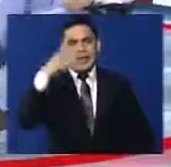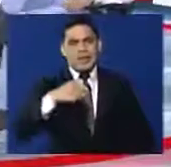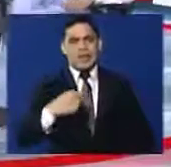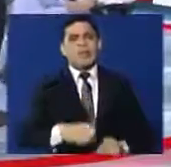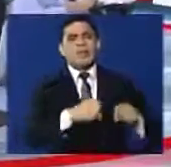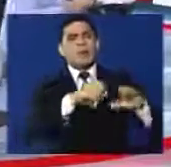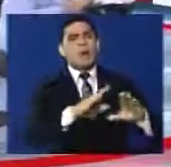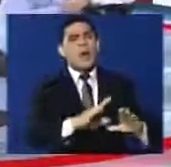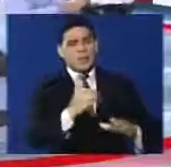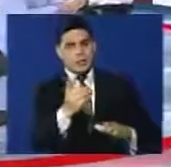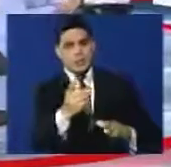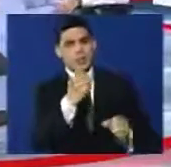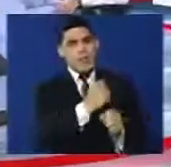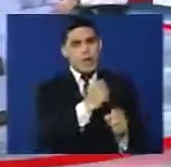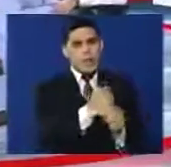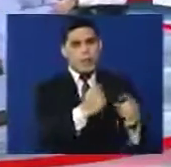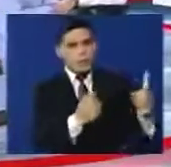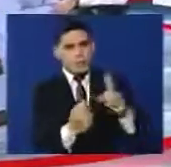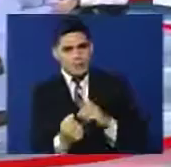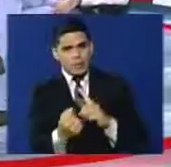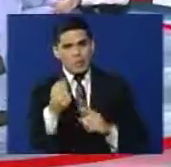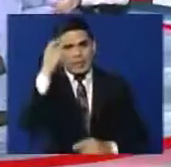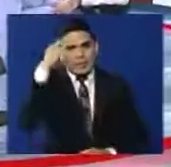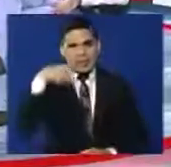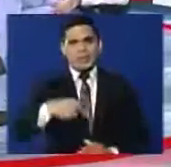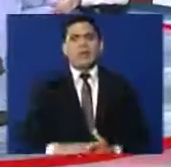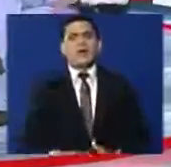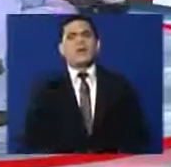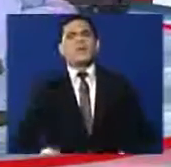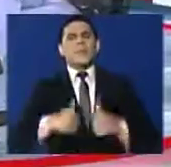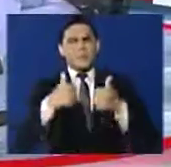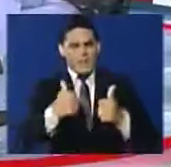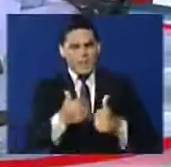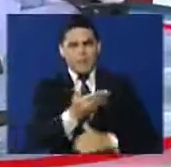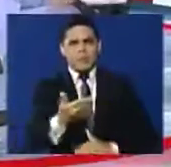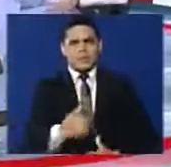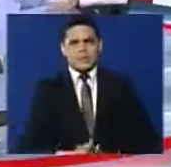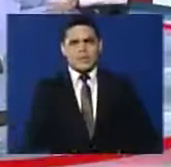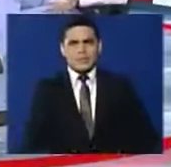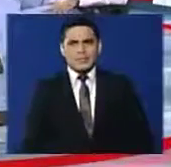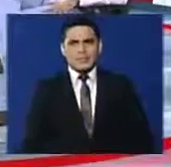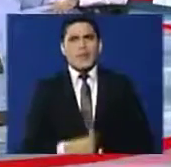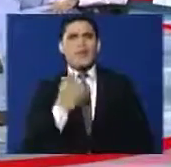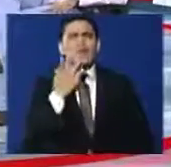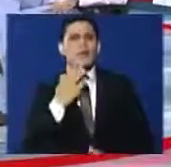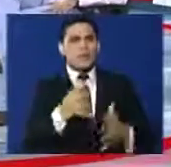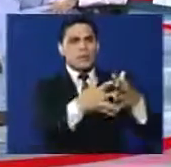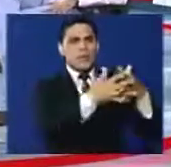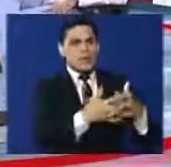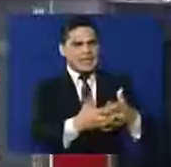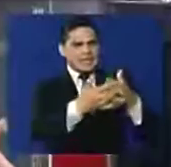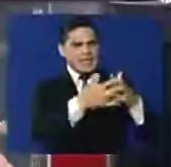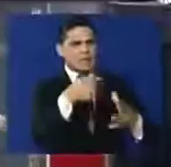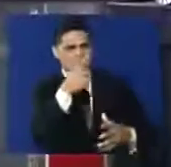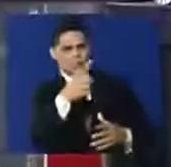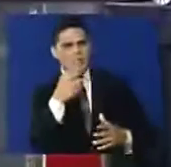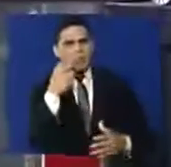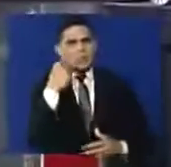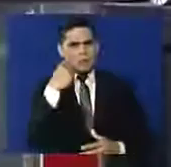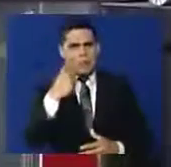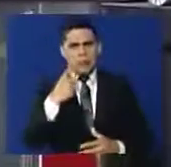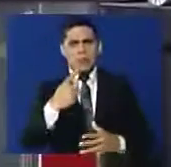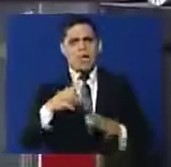alto en toda esa gran actividad que realizas. Fíjate, Rolando, empecemos por aquí. En Estados Unidos es muy